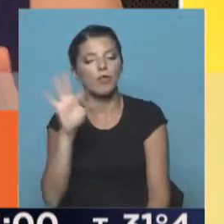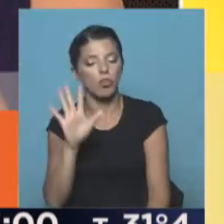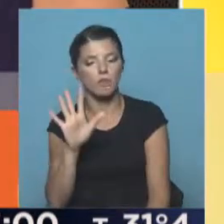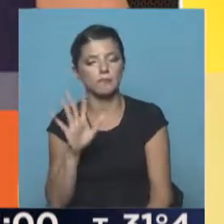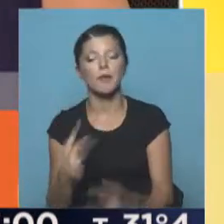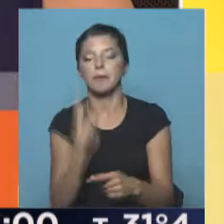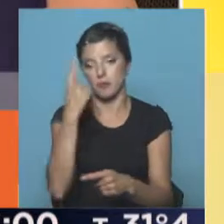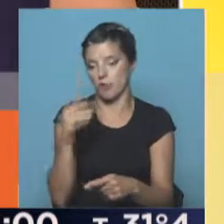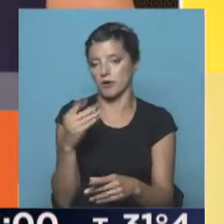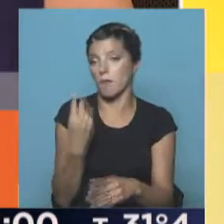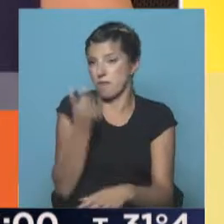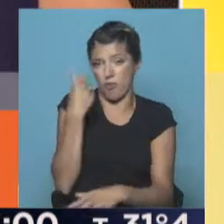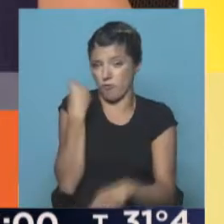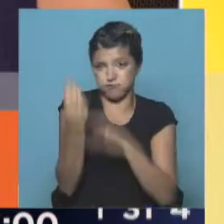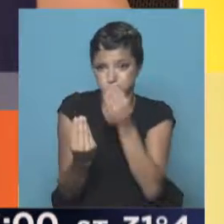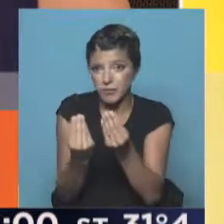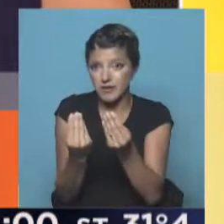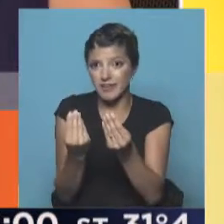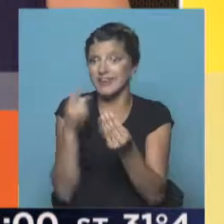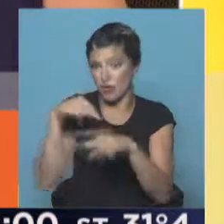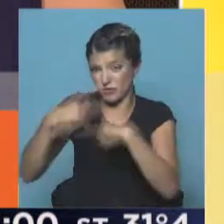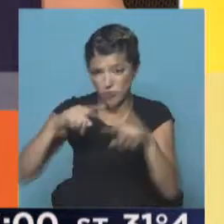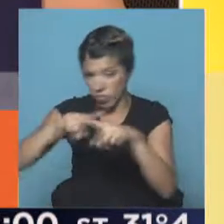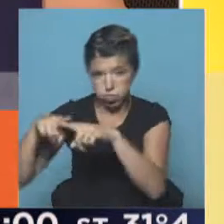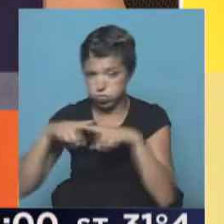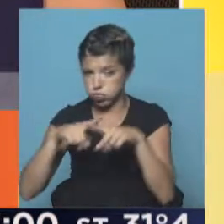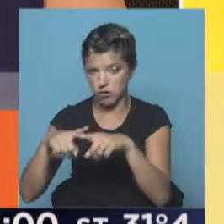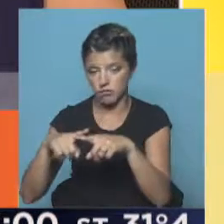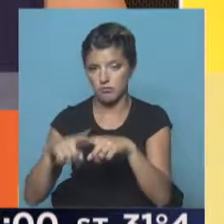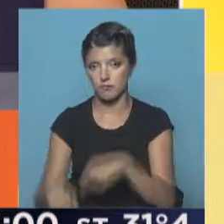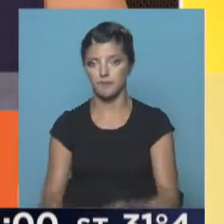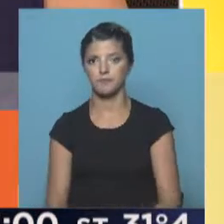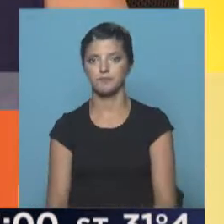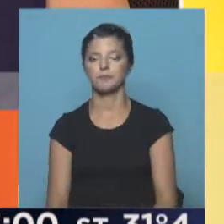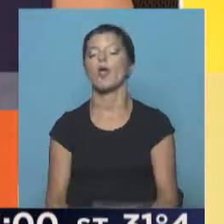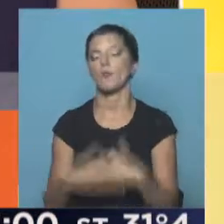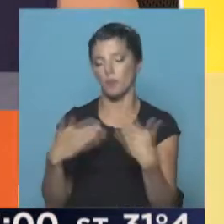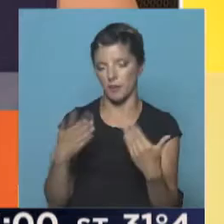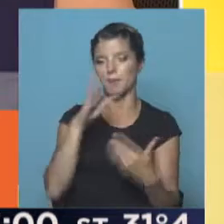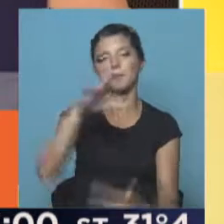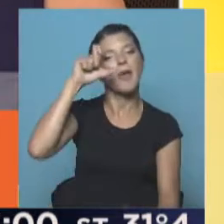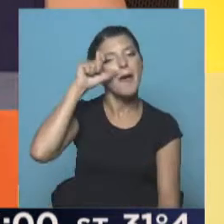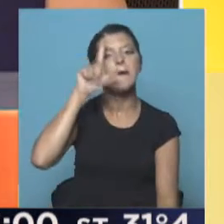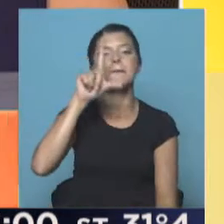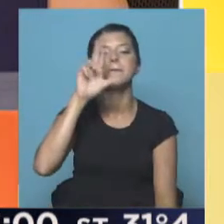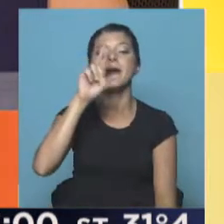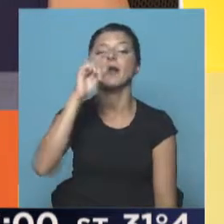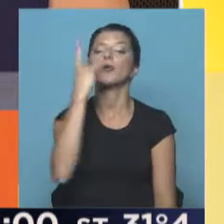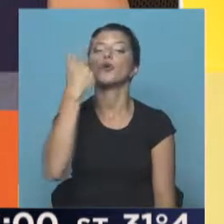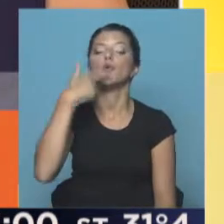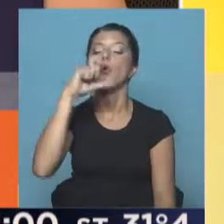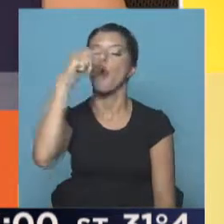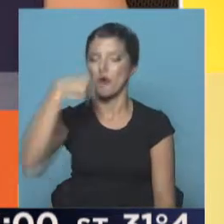la baja representación y la resolución del conflicto. Bueno, Berlusconi es uno de los que apuestan